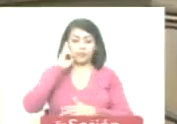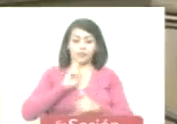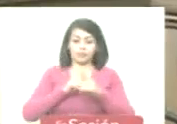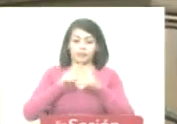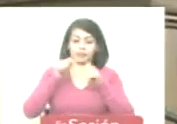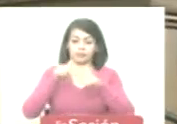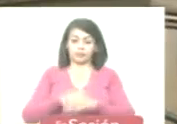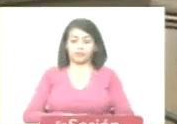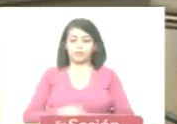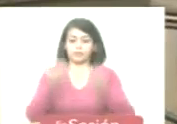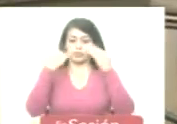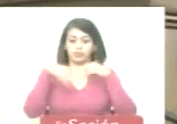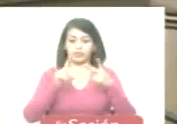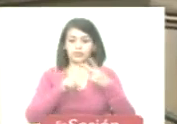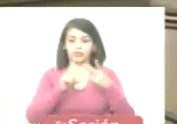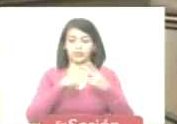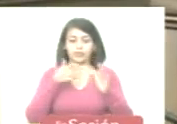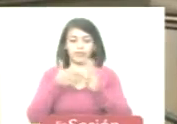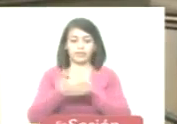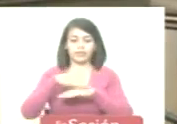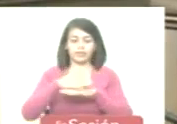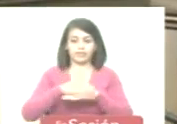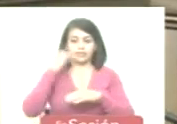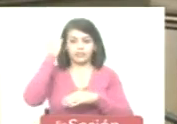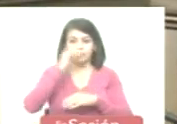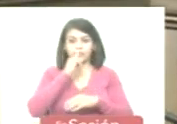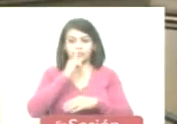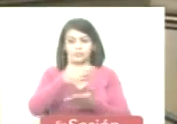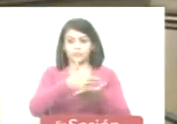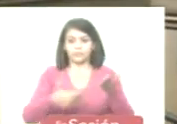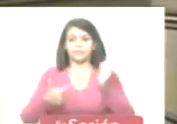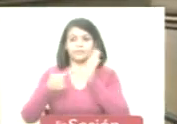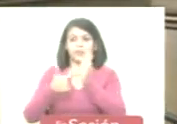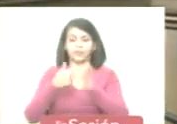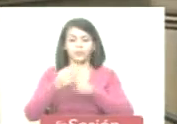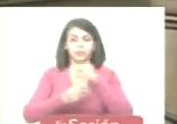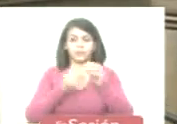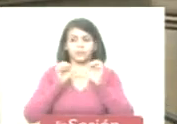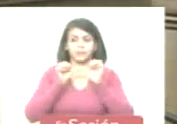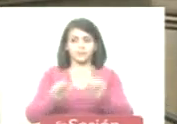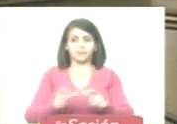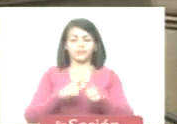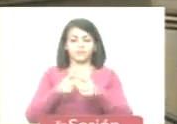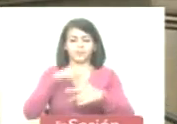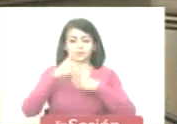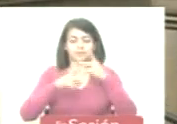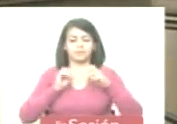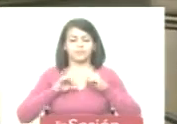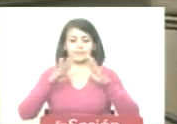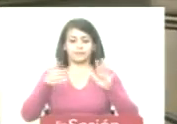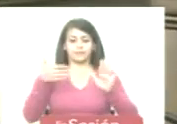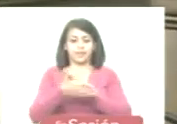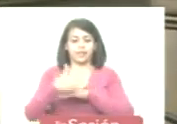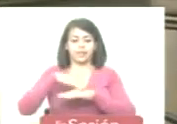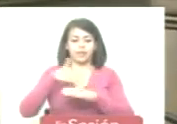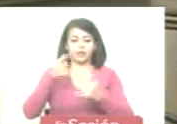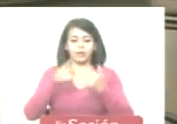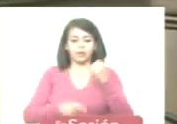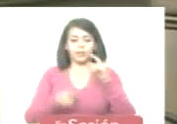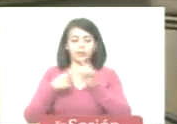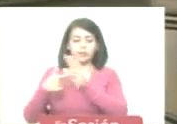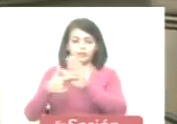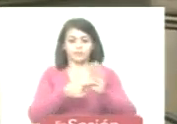Bolívar. Punto número dos, considerar el informe presentado por la Comisión Permanente de Política Exterior, Soberanía e